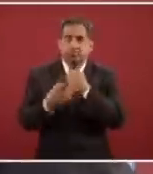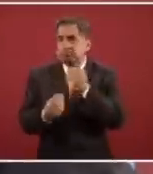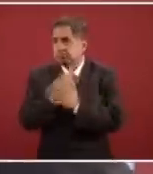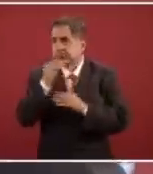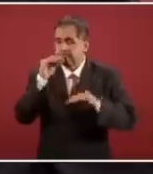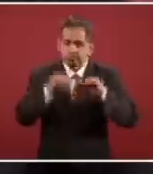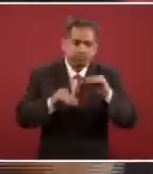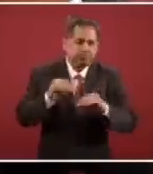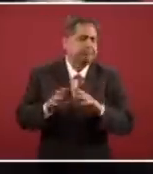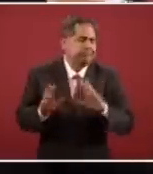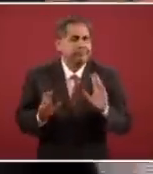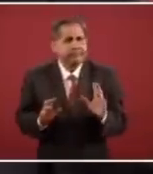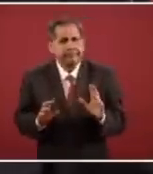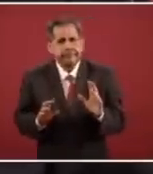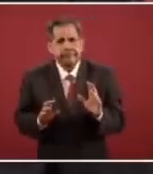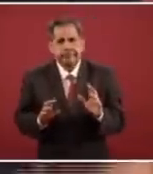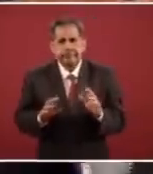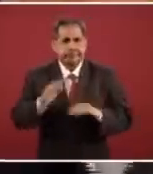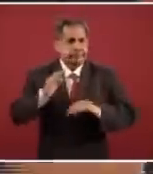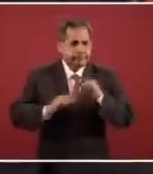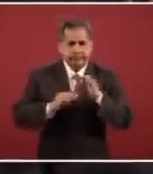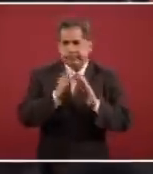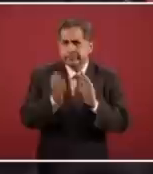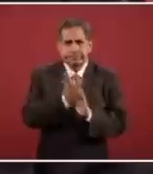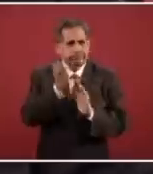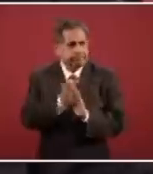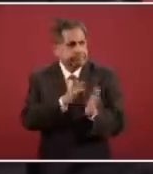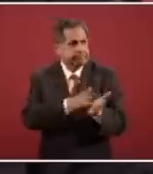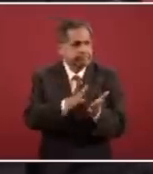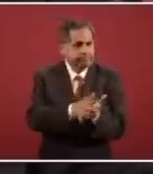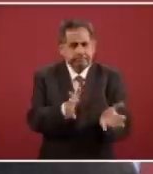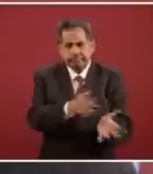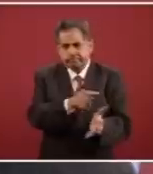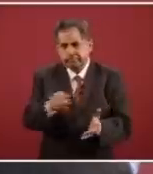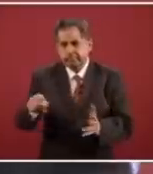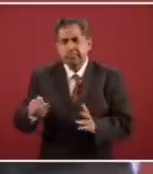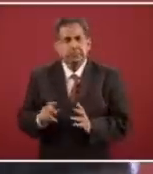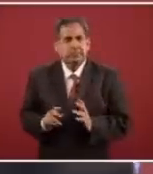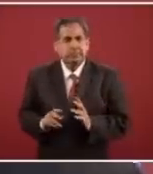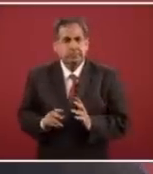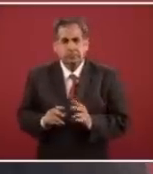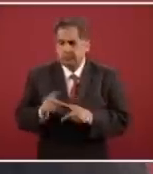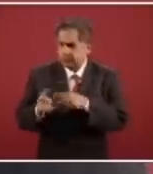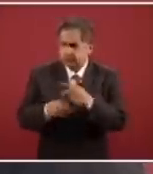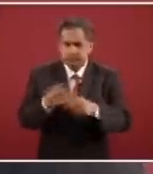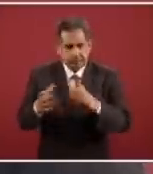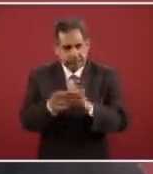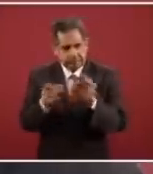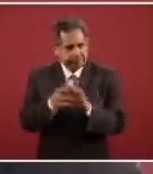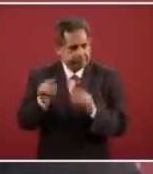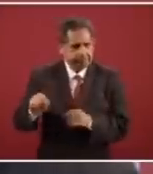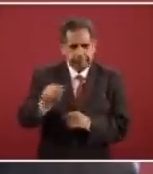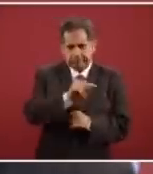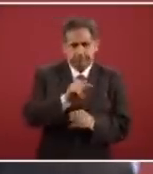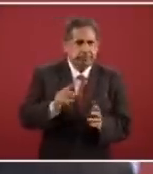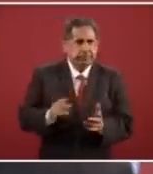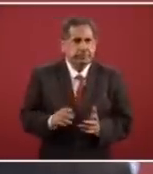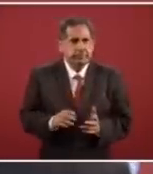infraestructura, las obras que estamos impulsando, lo que se está haciendo